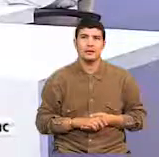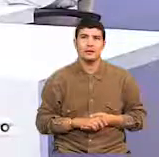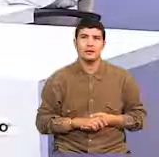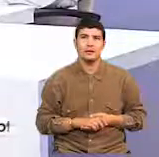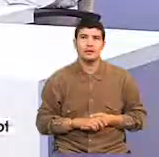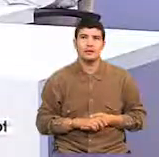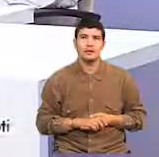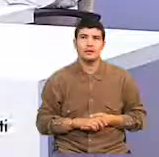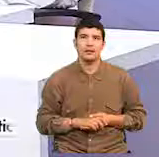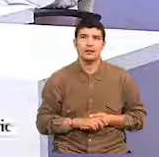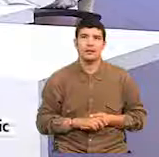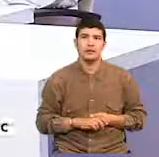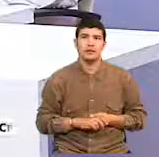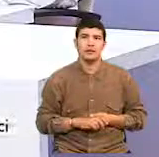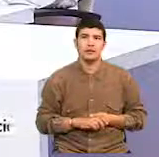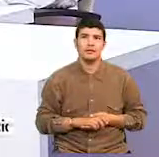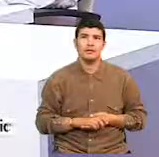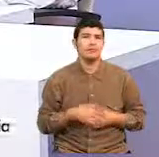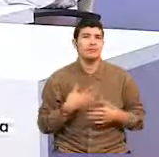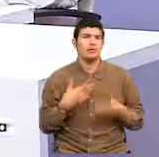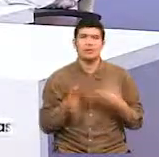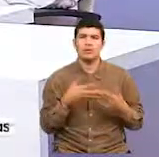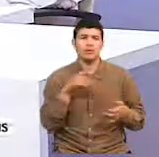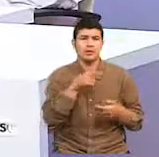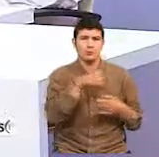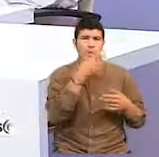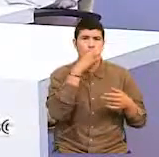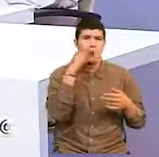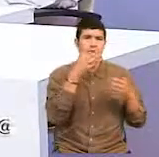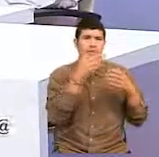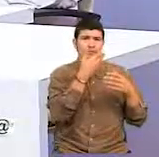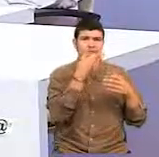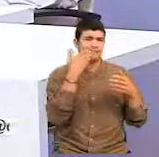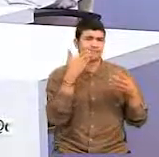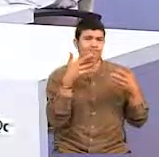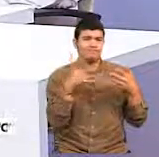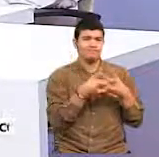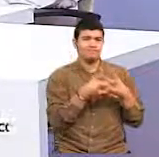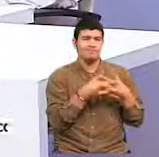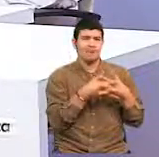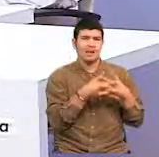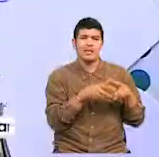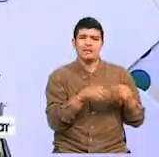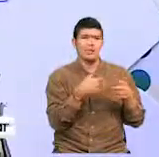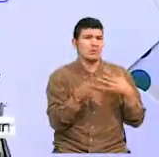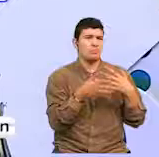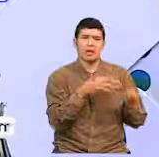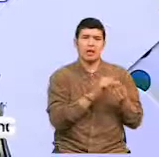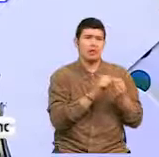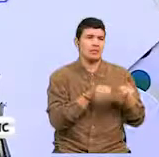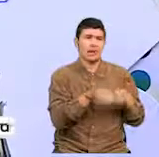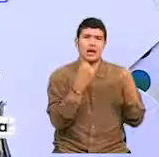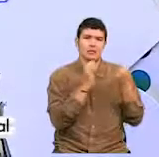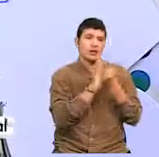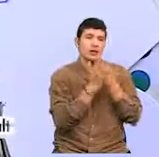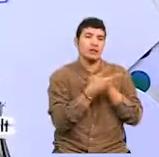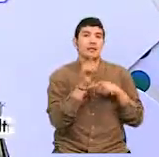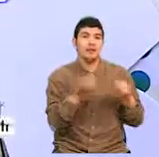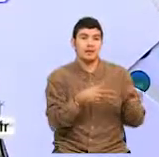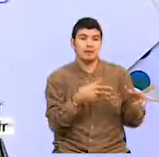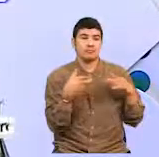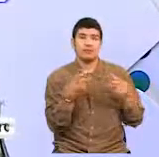importar el daño que le hacen al ambiente. ¿De ahí también se alimentan ese tipo de organizaciones? Total, total. Si usted